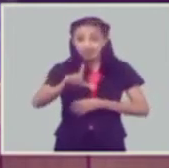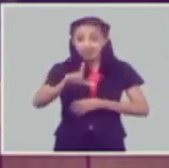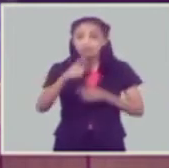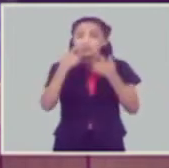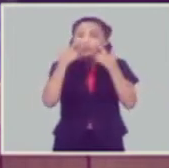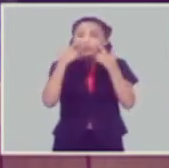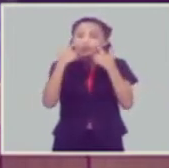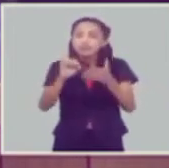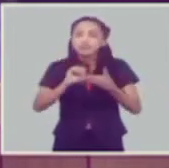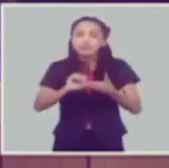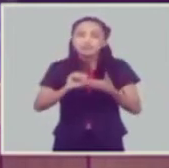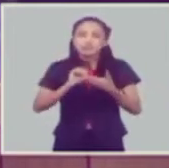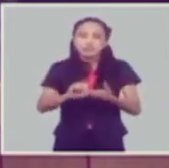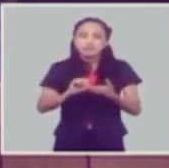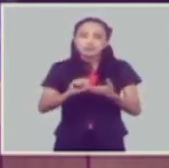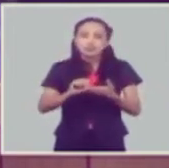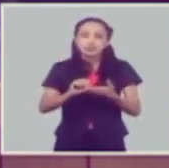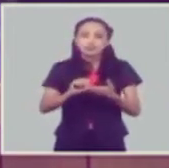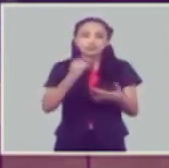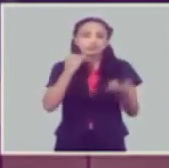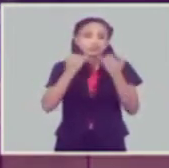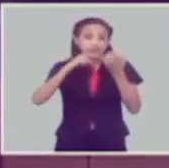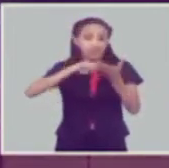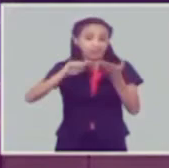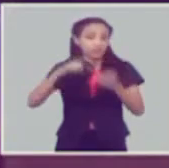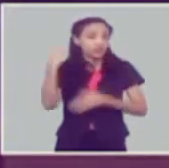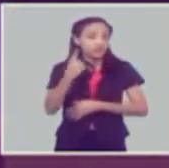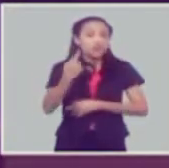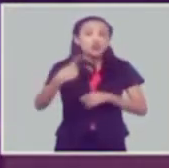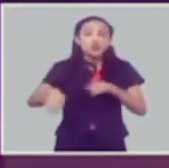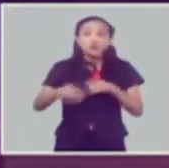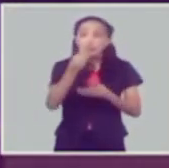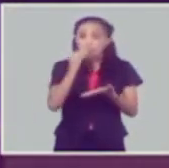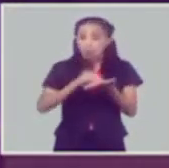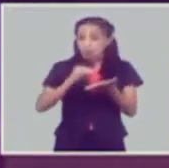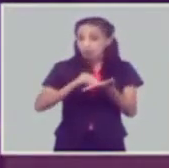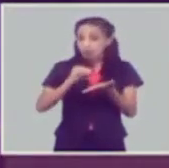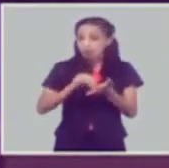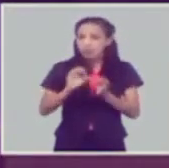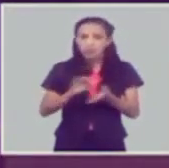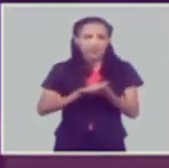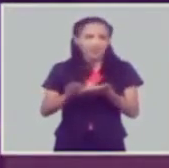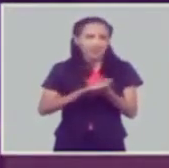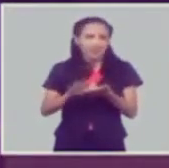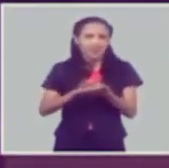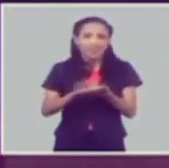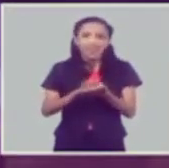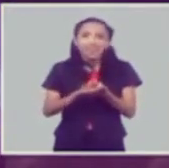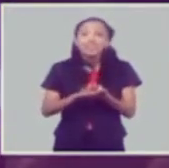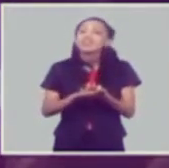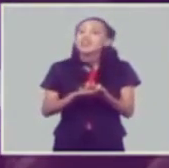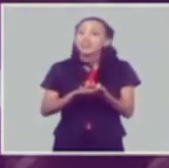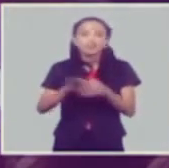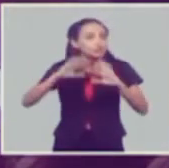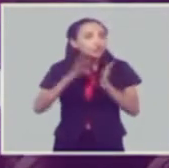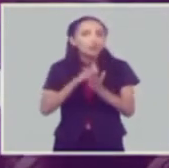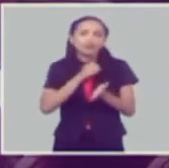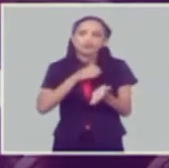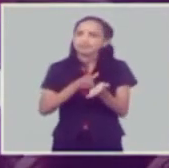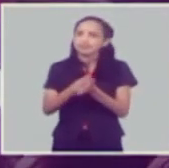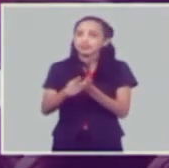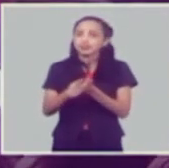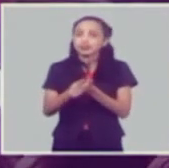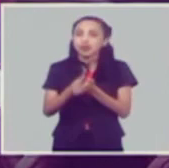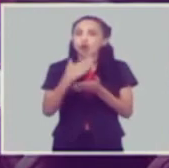Servicio Electroenergético Nacional y los mínimos de la canasta básica normada de los que nadie quiere prescindir no podrían